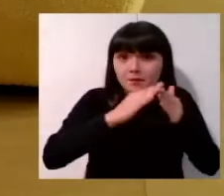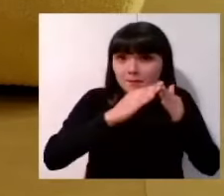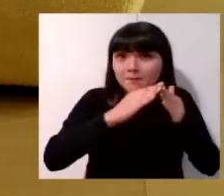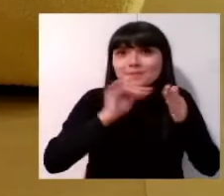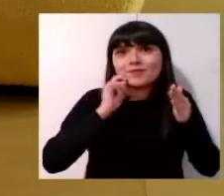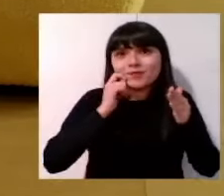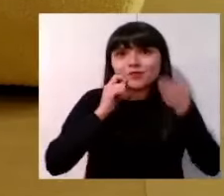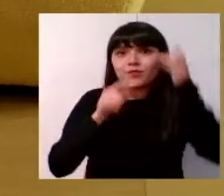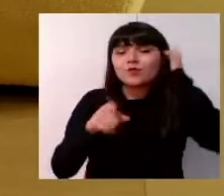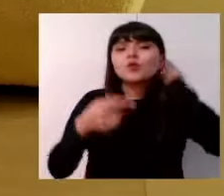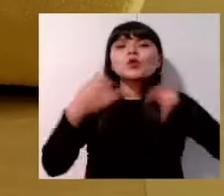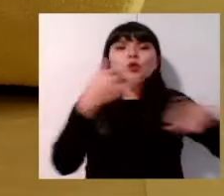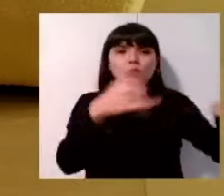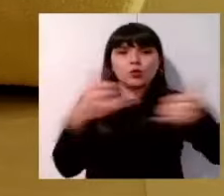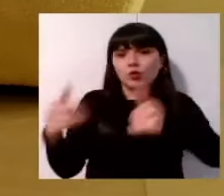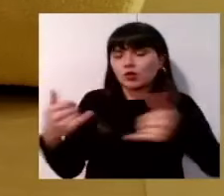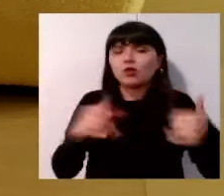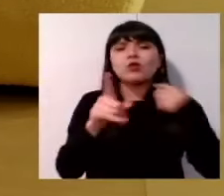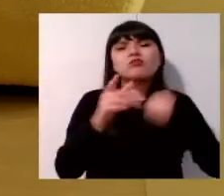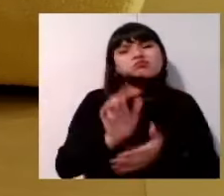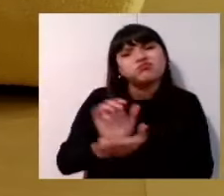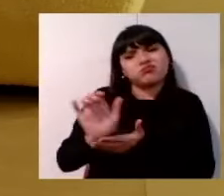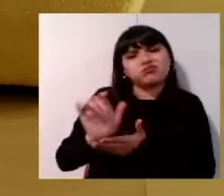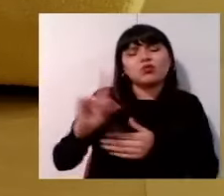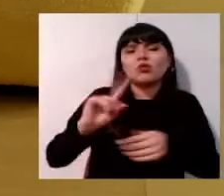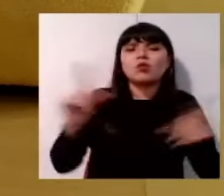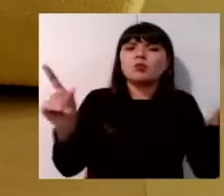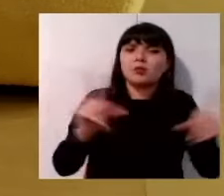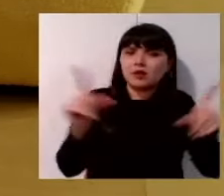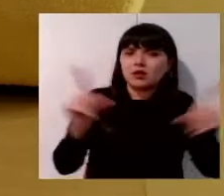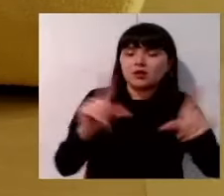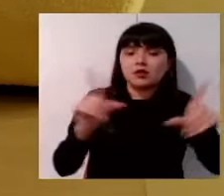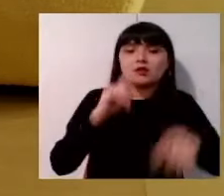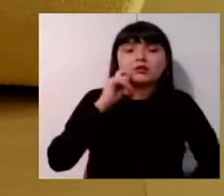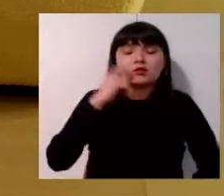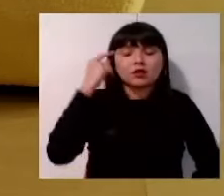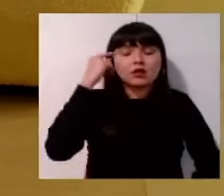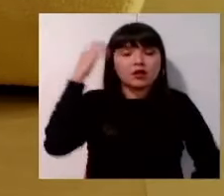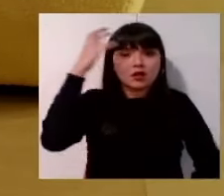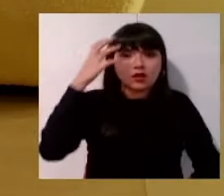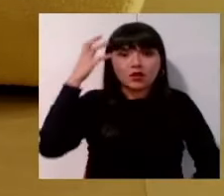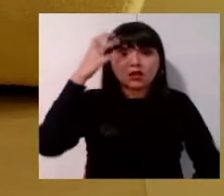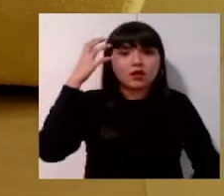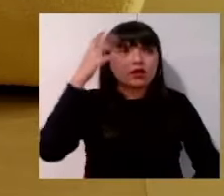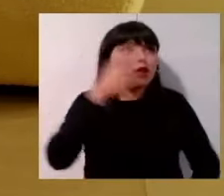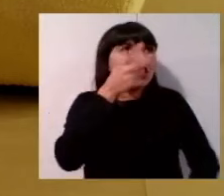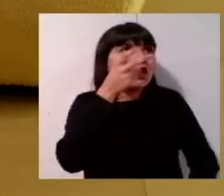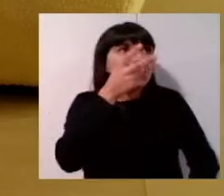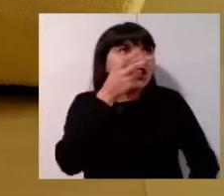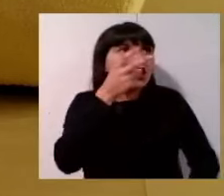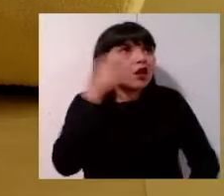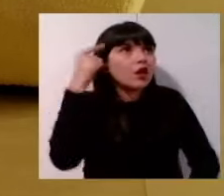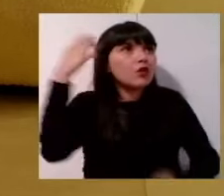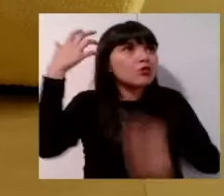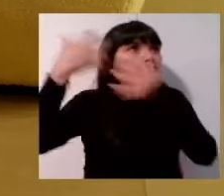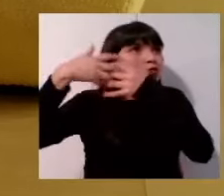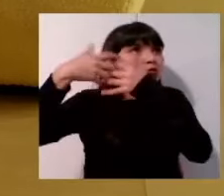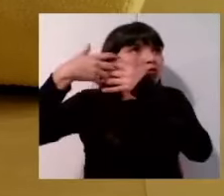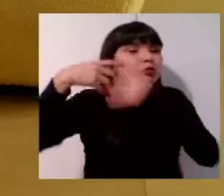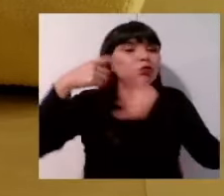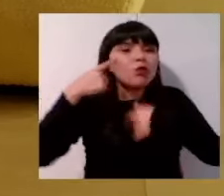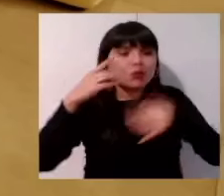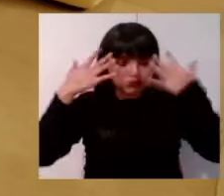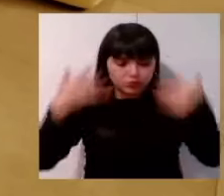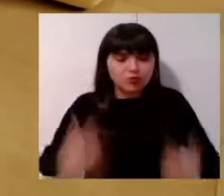las pantallas, porque eso hace que no se cansen físicamente, que su cerebro sí se sobreestimule. Entonces una mezcla súper mala, además la de la